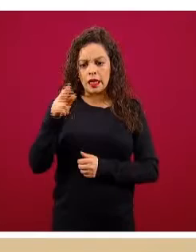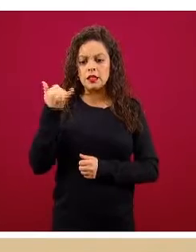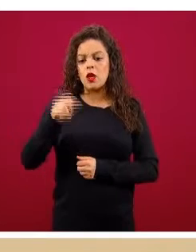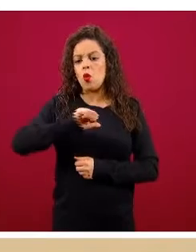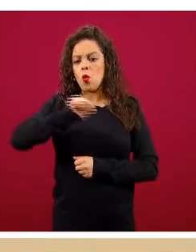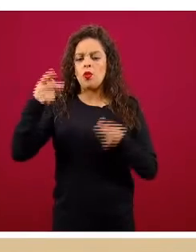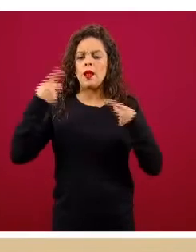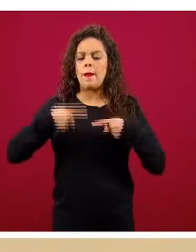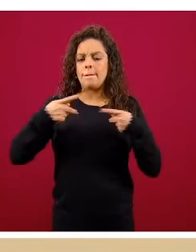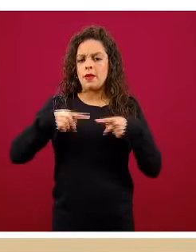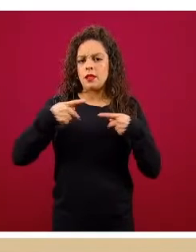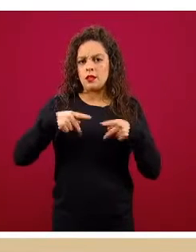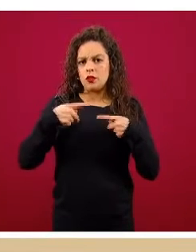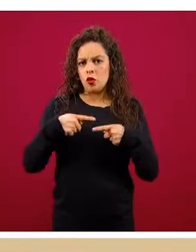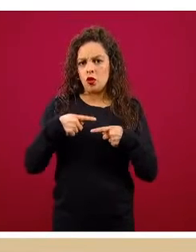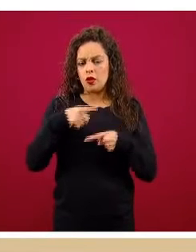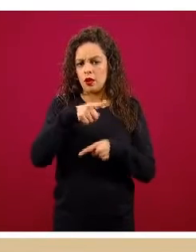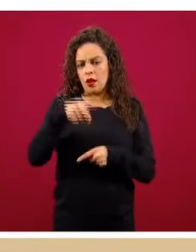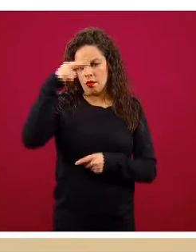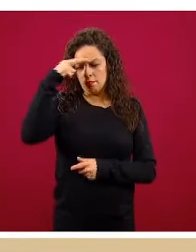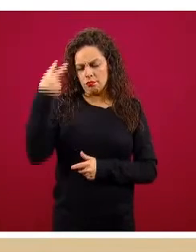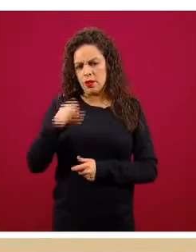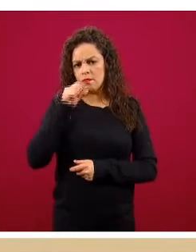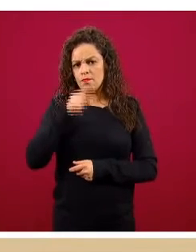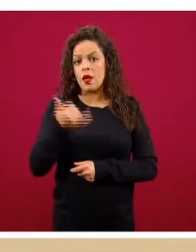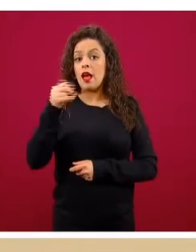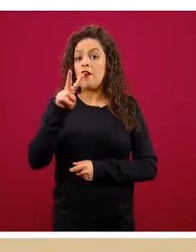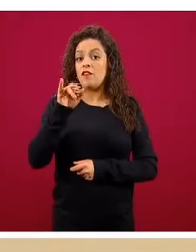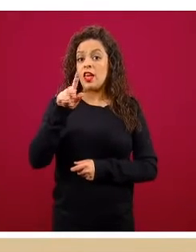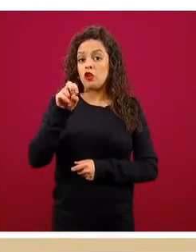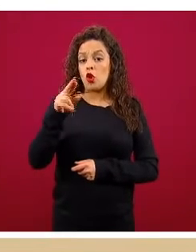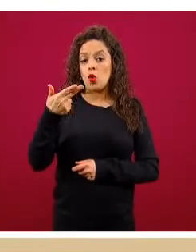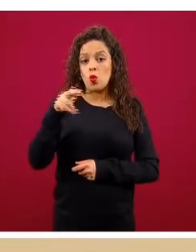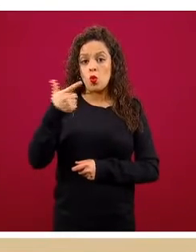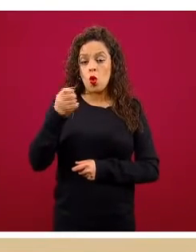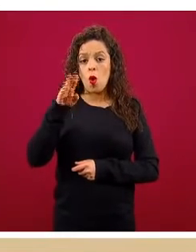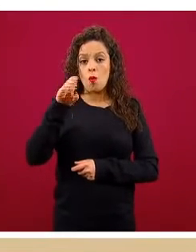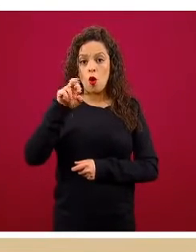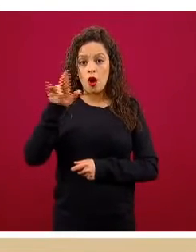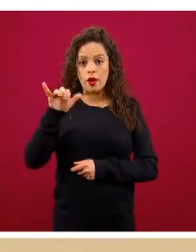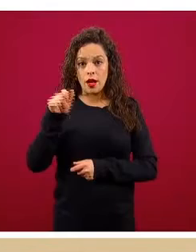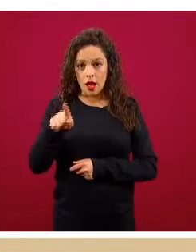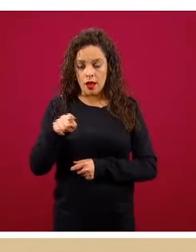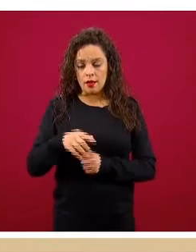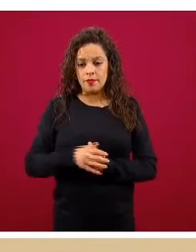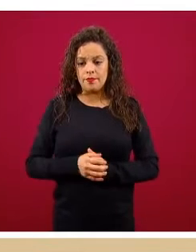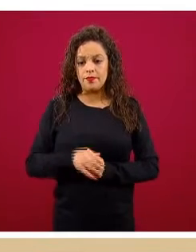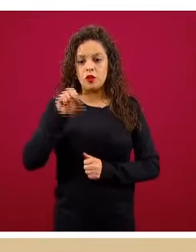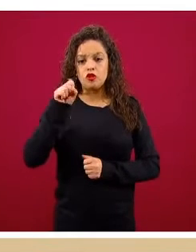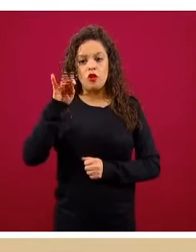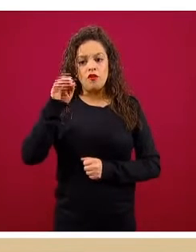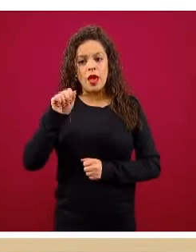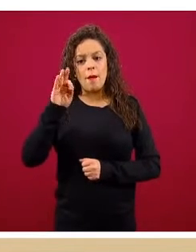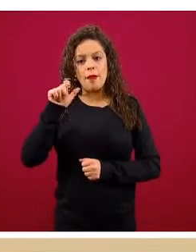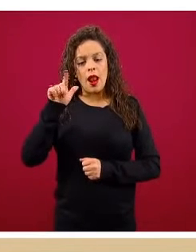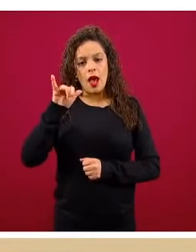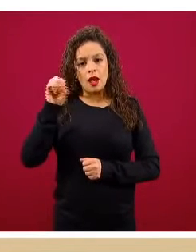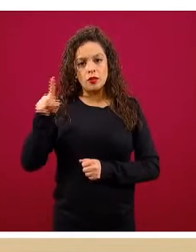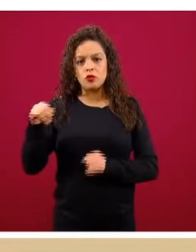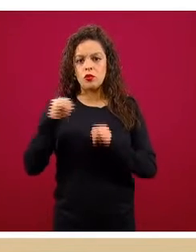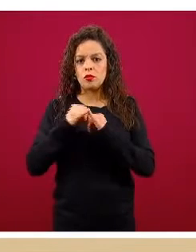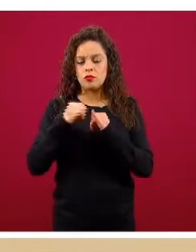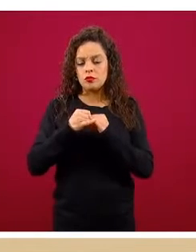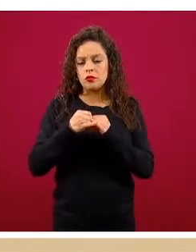mexicanos, incluyendo el doctor Víctor Hugo Borja, del Instituto Mexicano del Seguro Social, la doctora Lina Sofía Palacios, del Instituto Nacional de